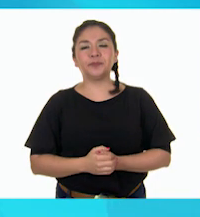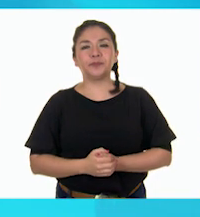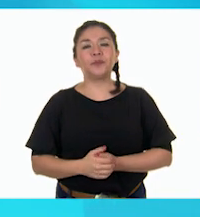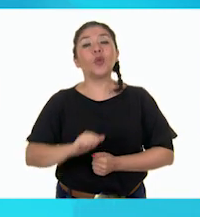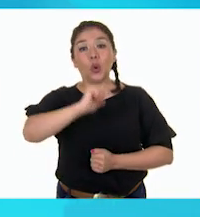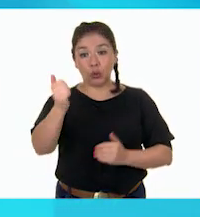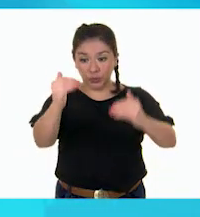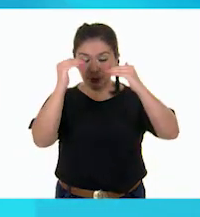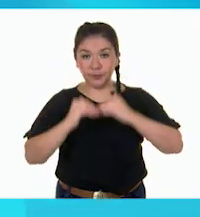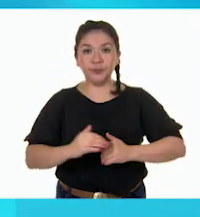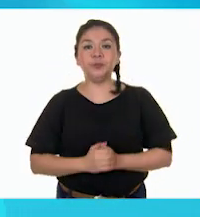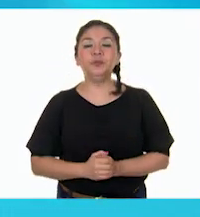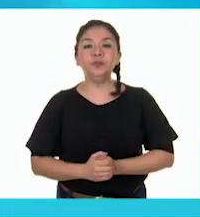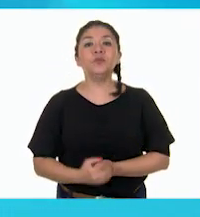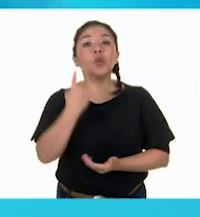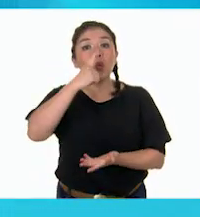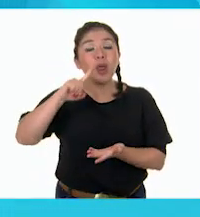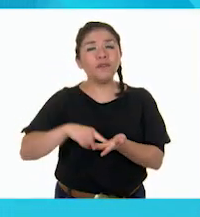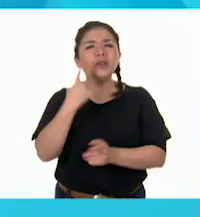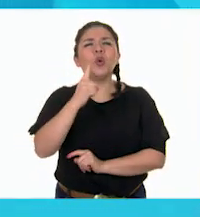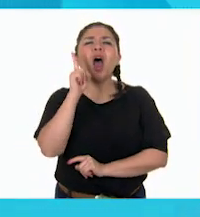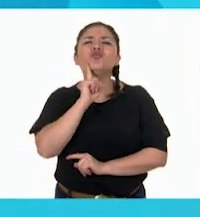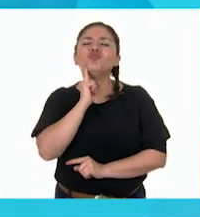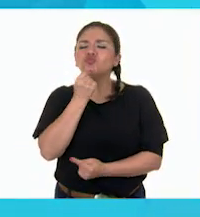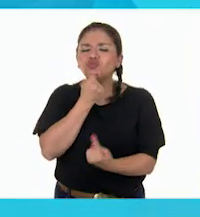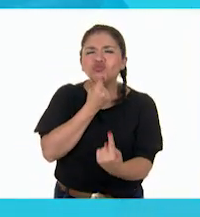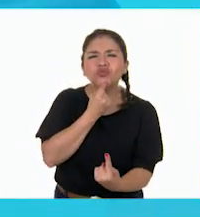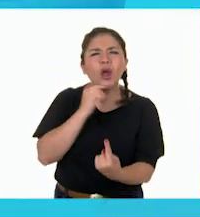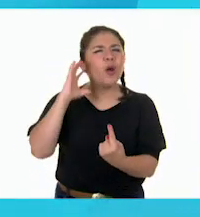Roja. Había una vez una hermosa niña